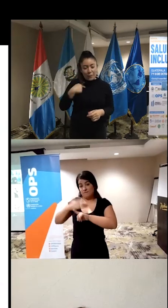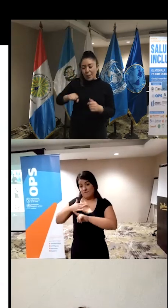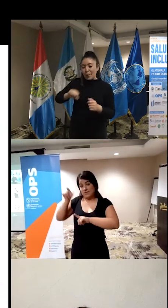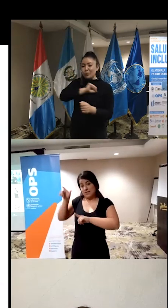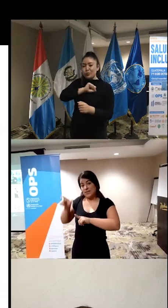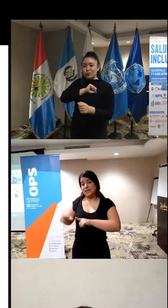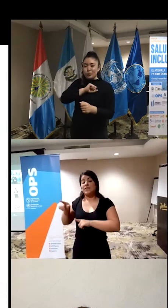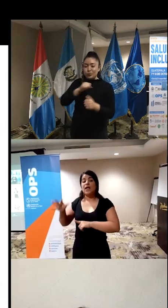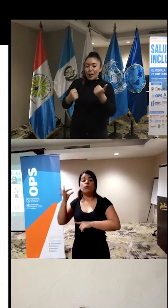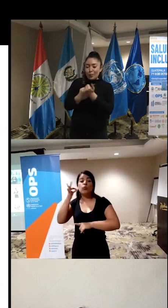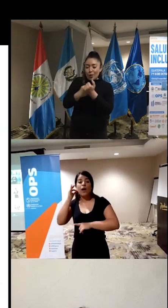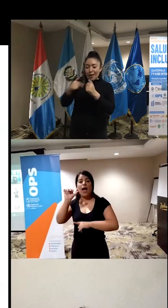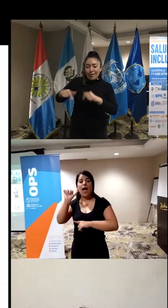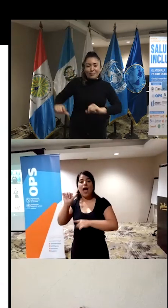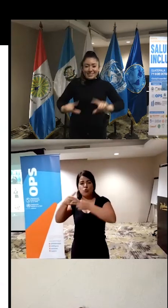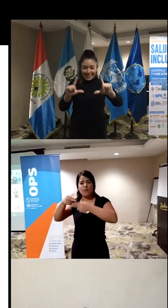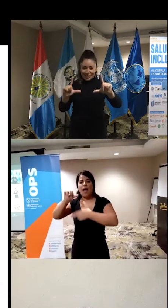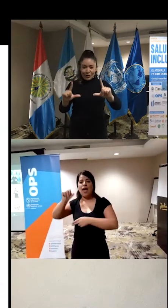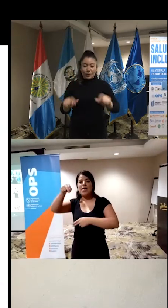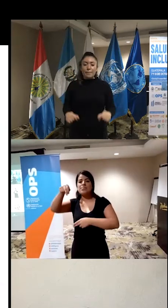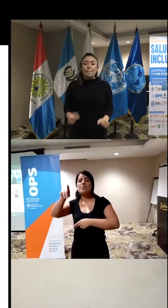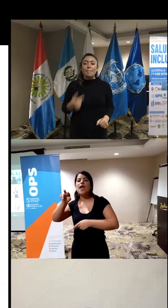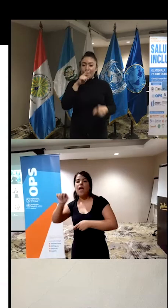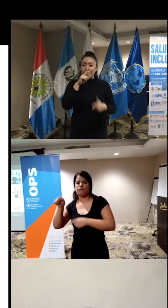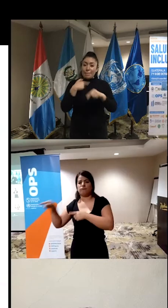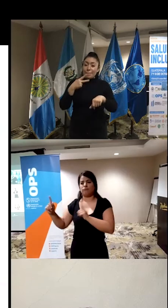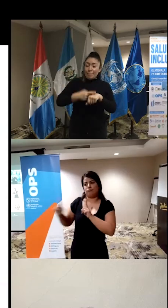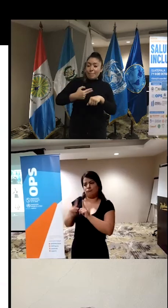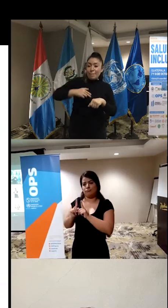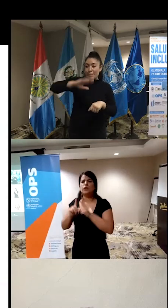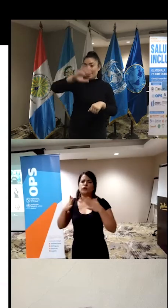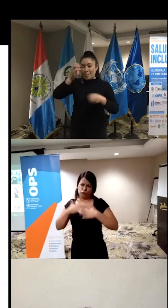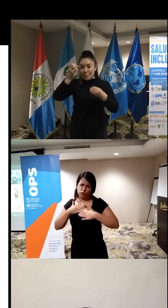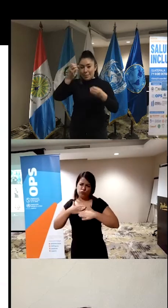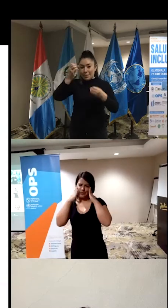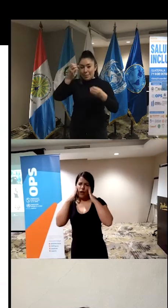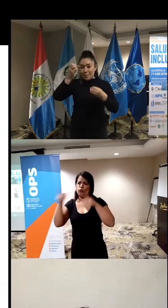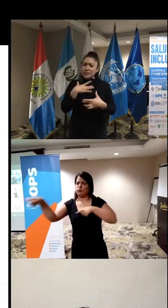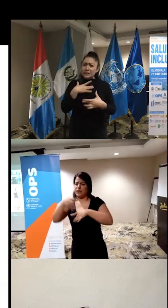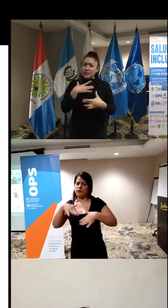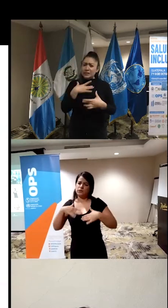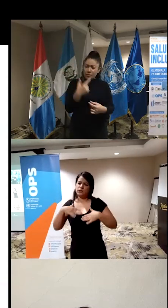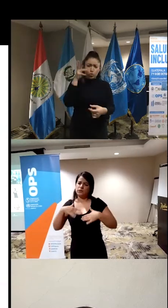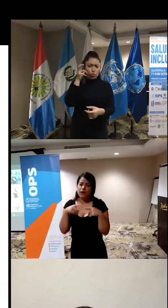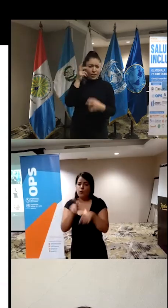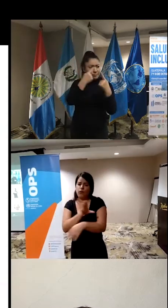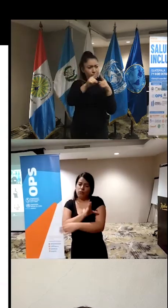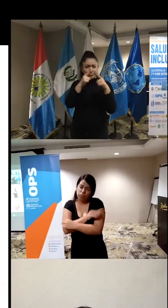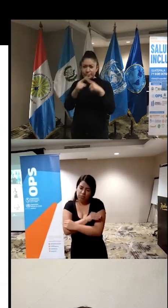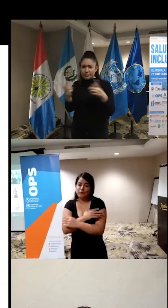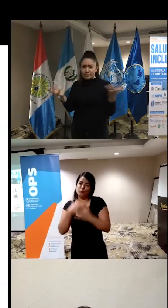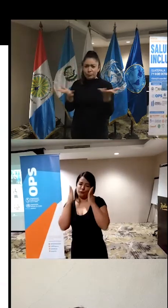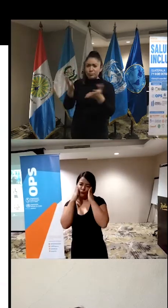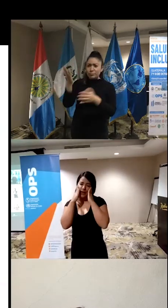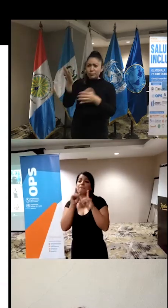mi presentación. La verdad es que han tenido una jornada bastante cansada, pero ha sido bastante interesante escuchar a los distintos panelistas.